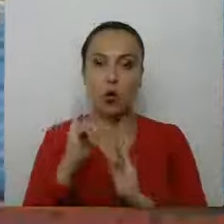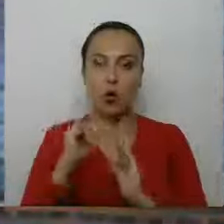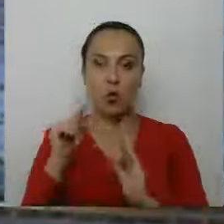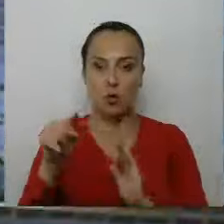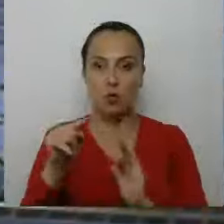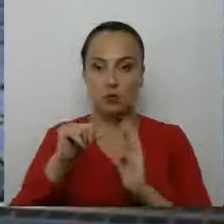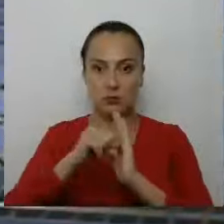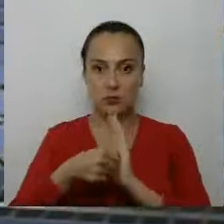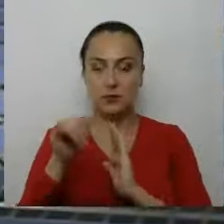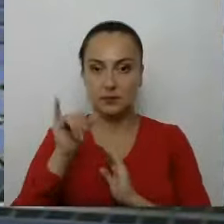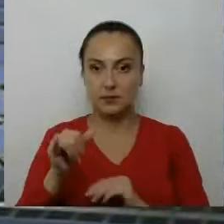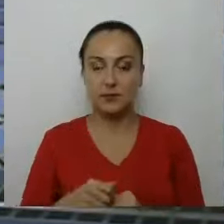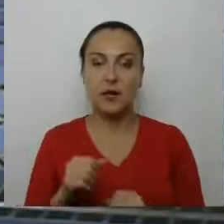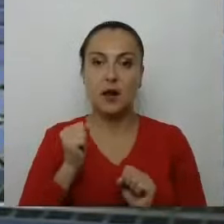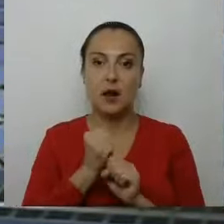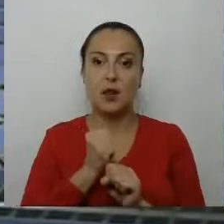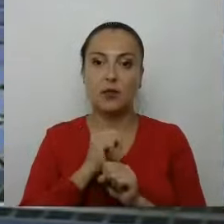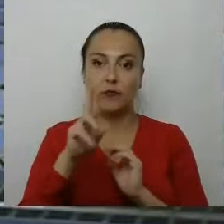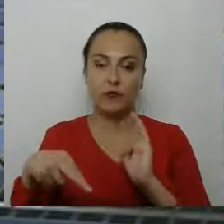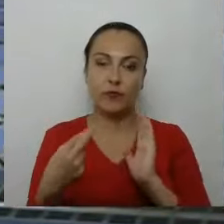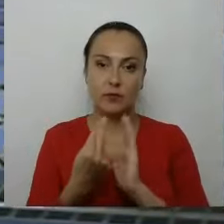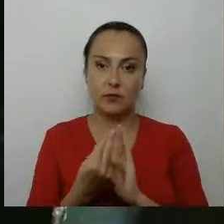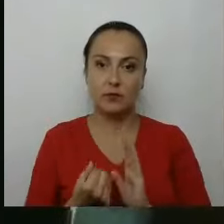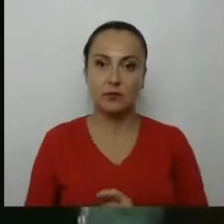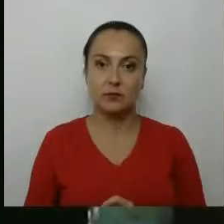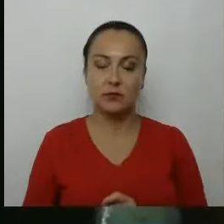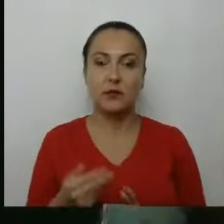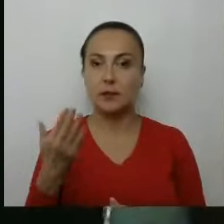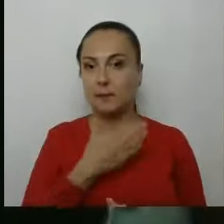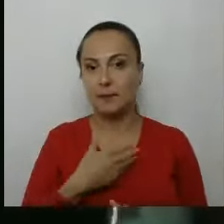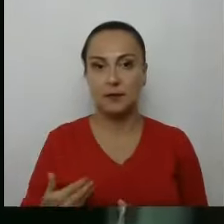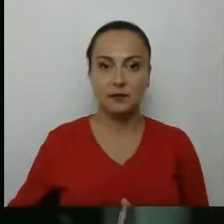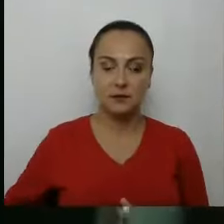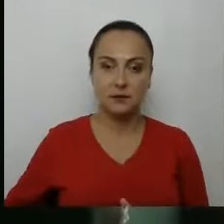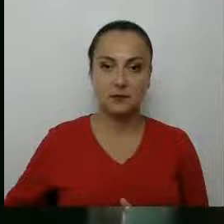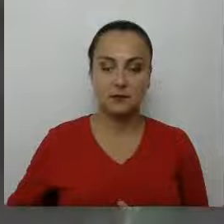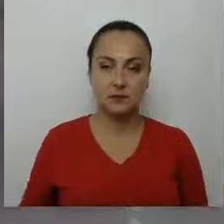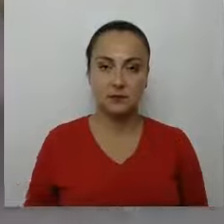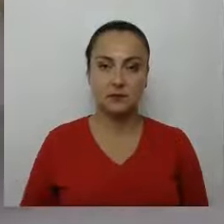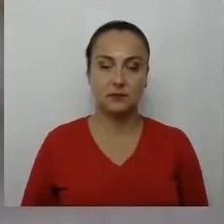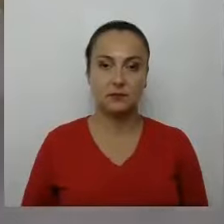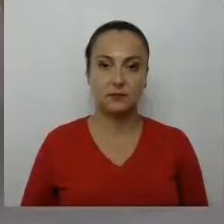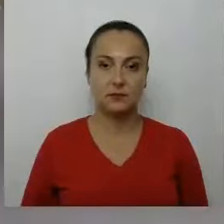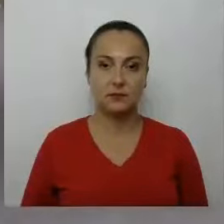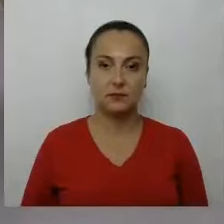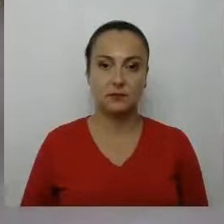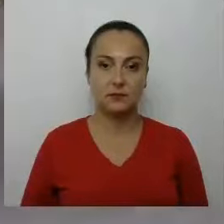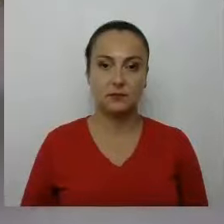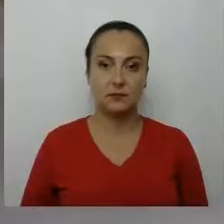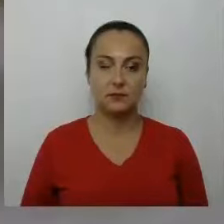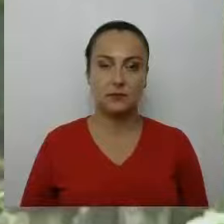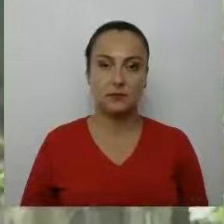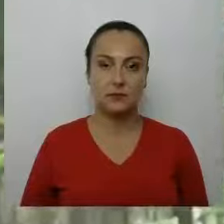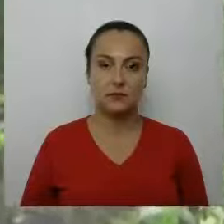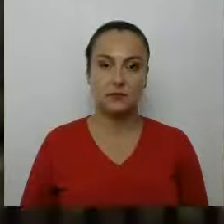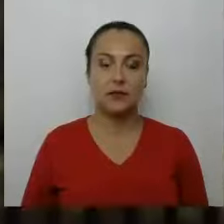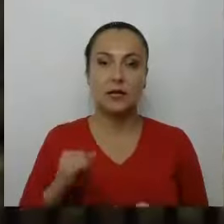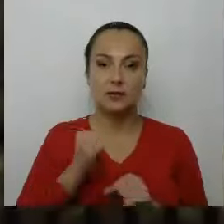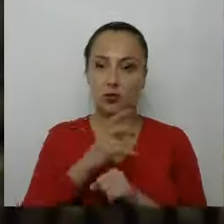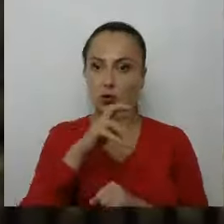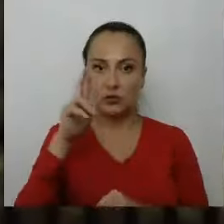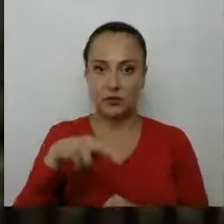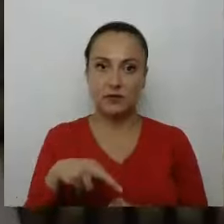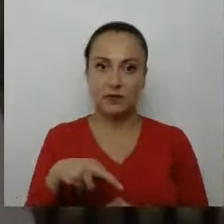la labor del presidente don Marco, el presidente del Instituto Costarricense de